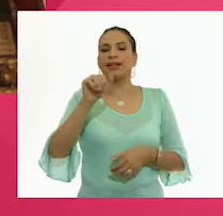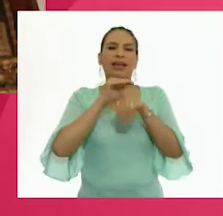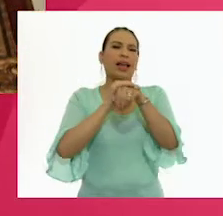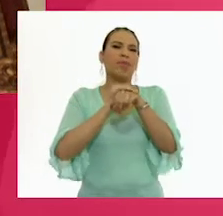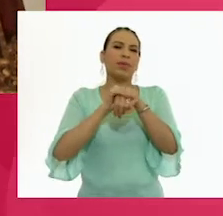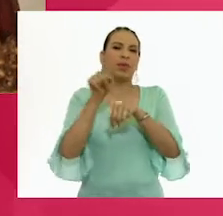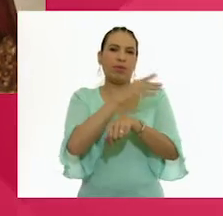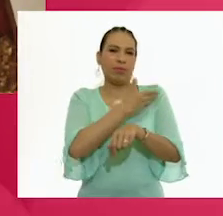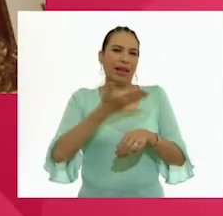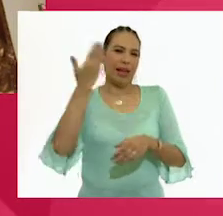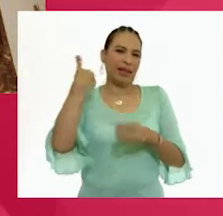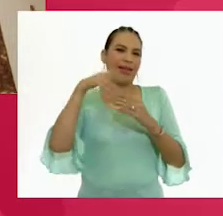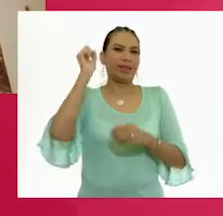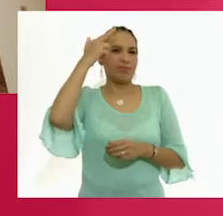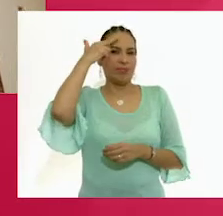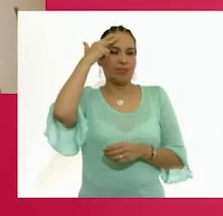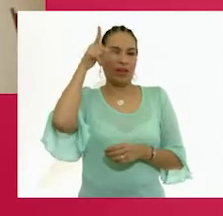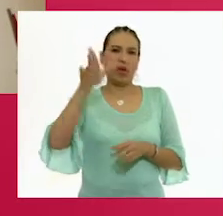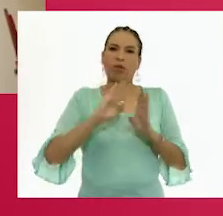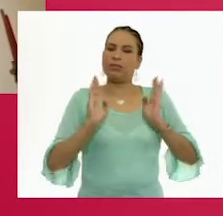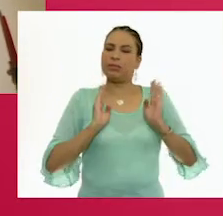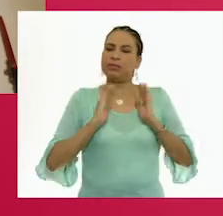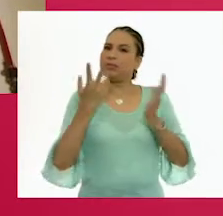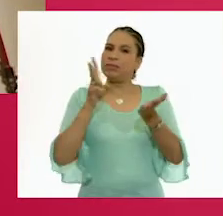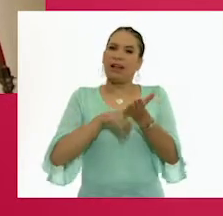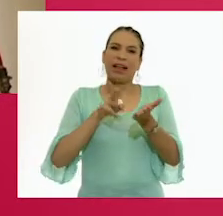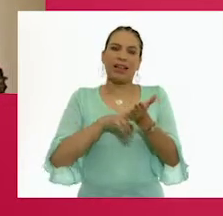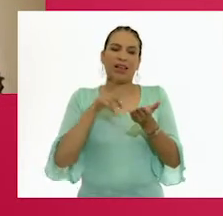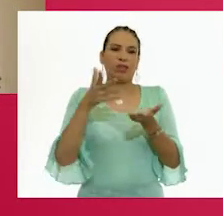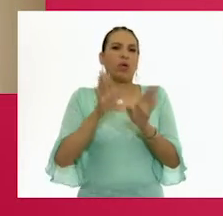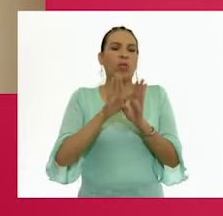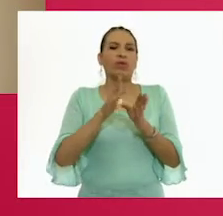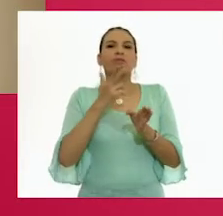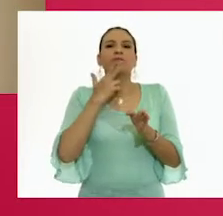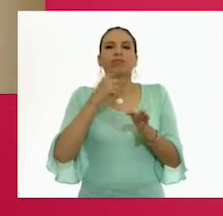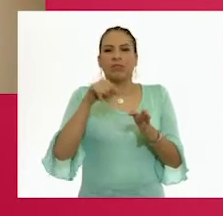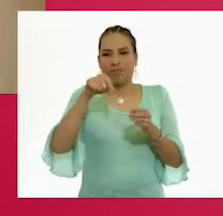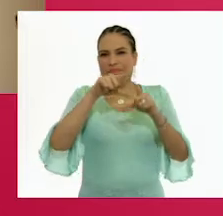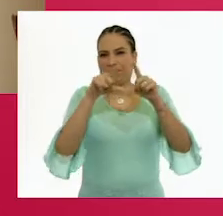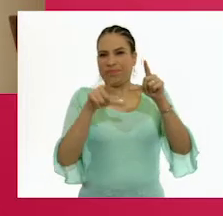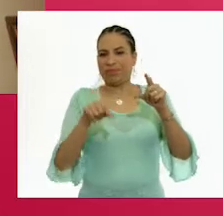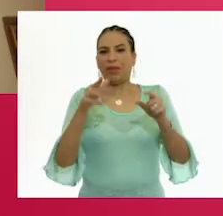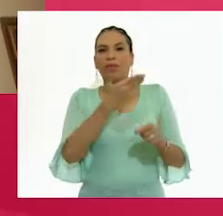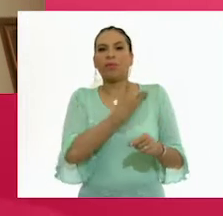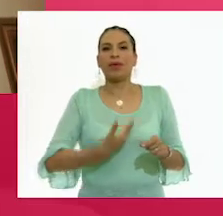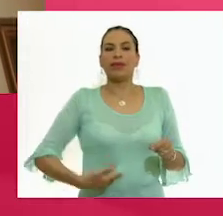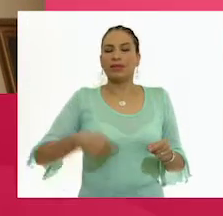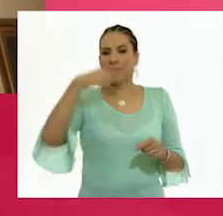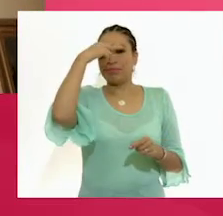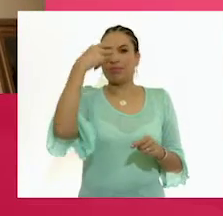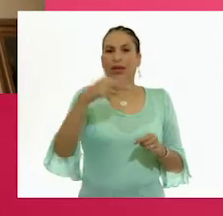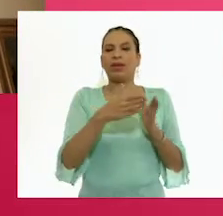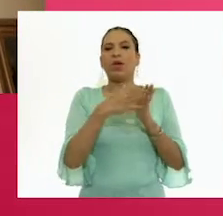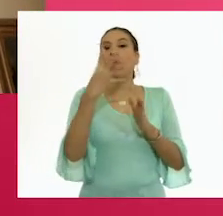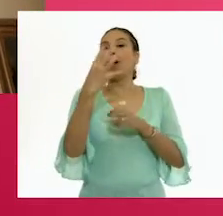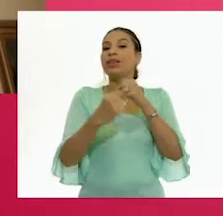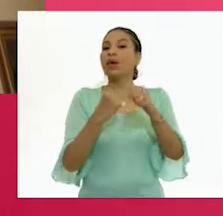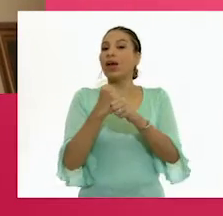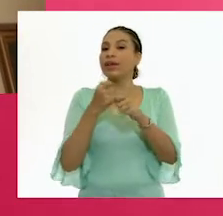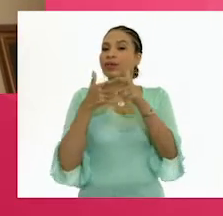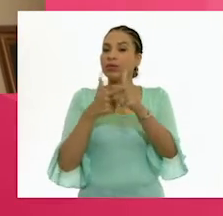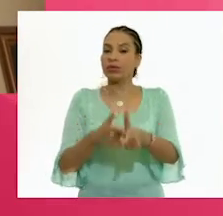Porfirio Díaz, un militar muy valeroso y muy patriota. Fue presidente de México durante 4